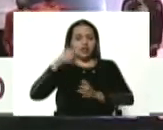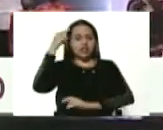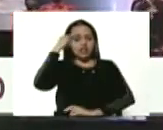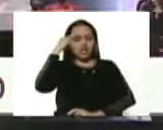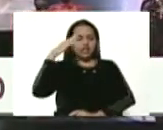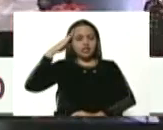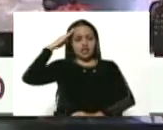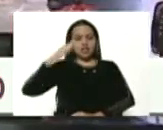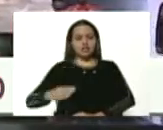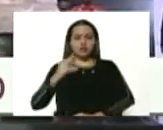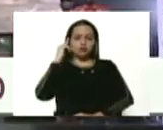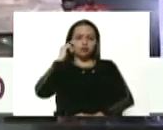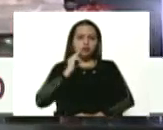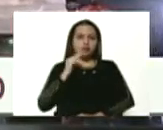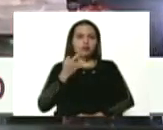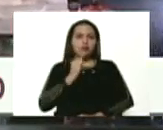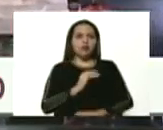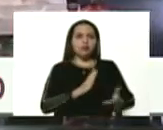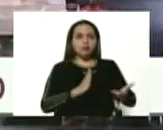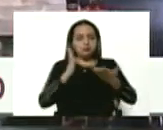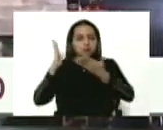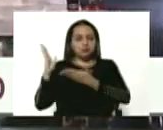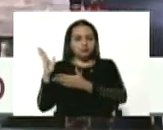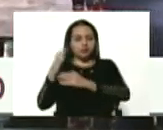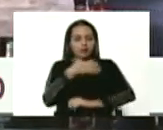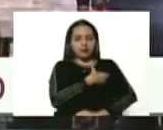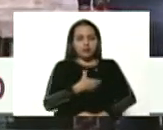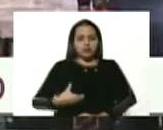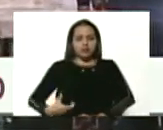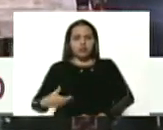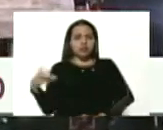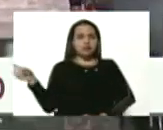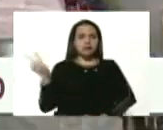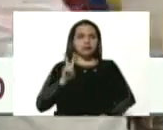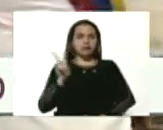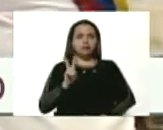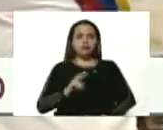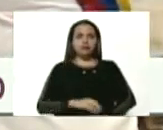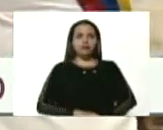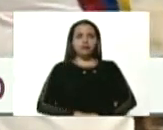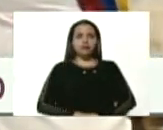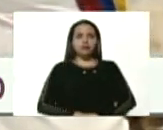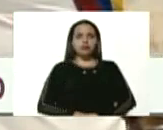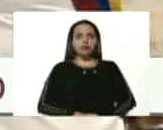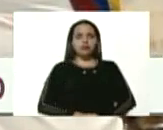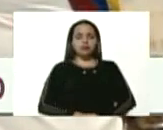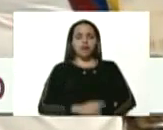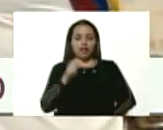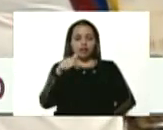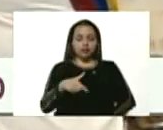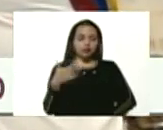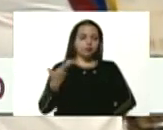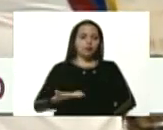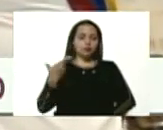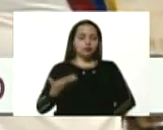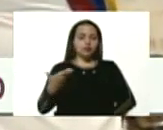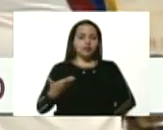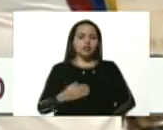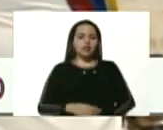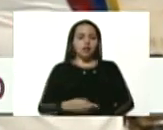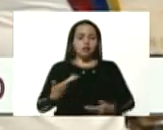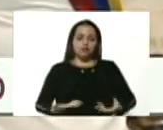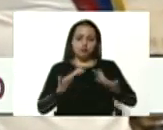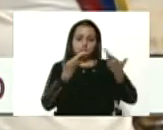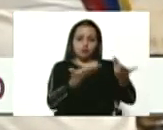Bolivariano. Allí, la imagen del presidente constitucional de la República Bolivariana de Venezuela en esta importante y destacada